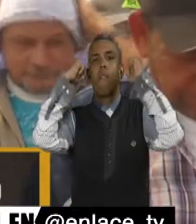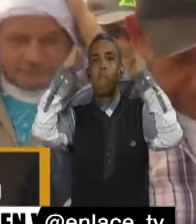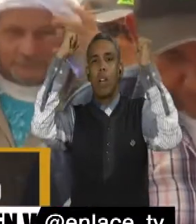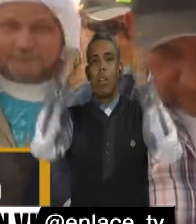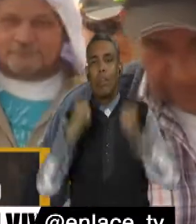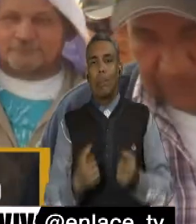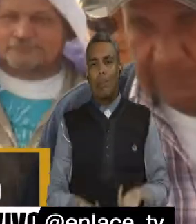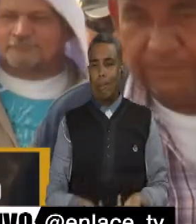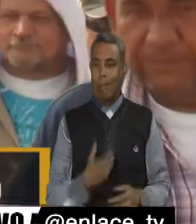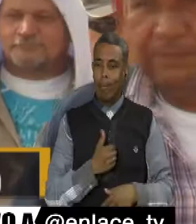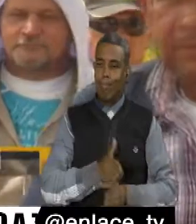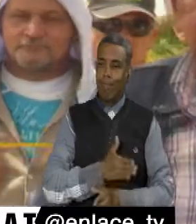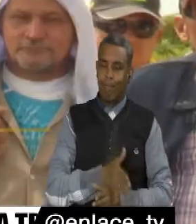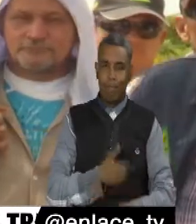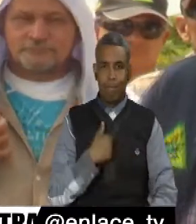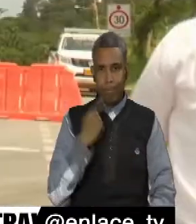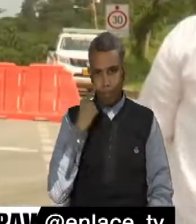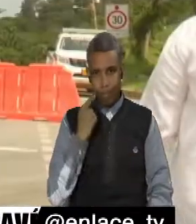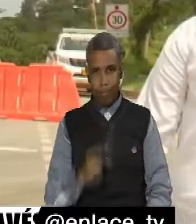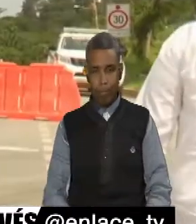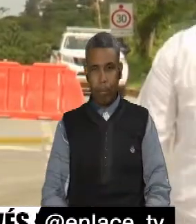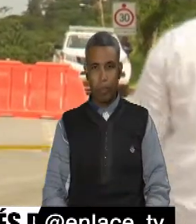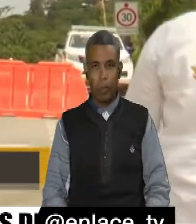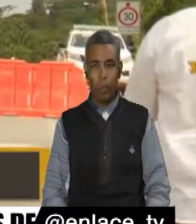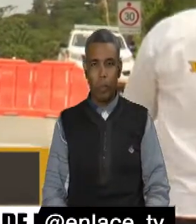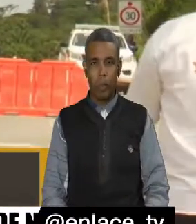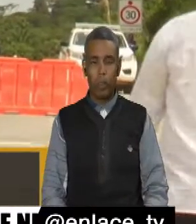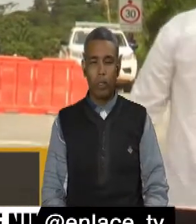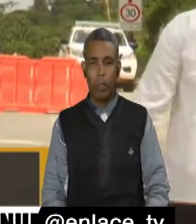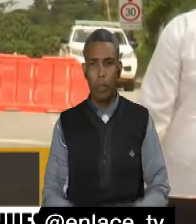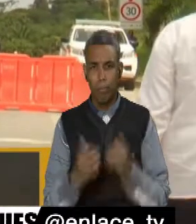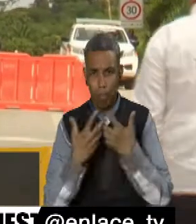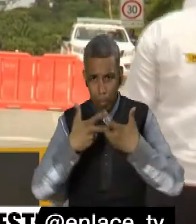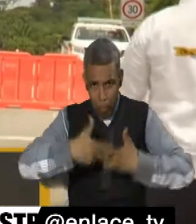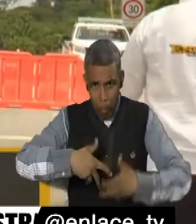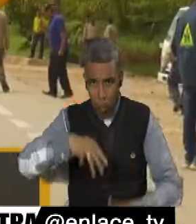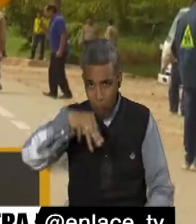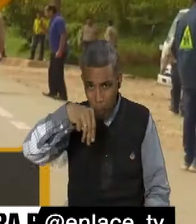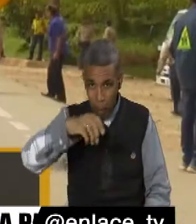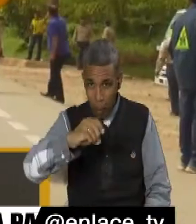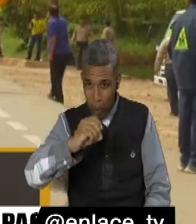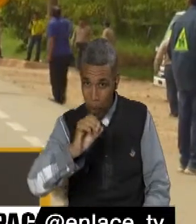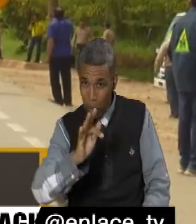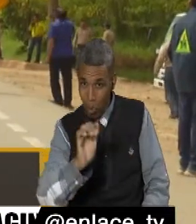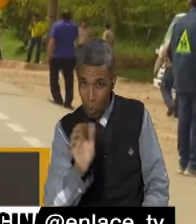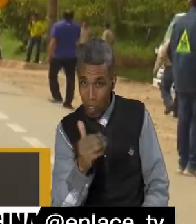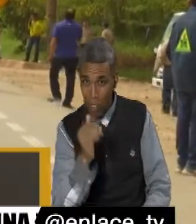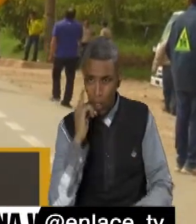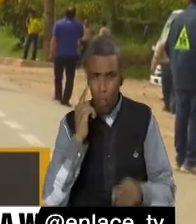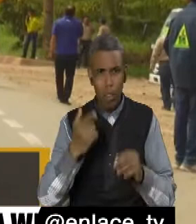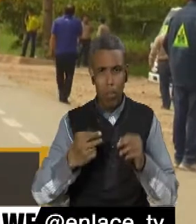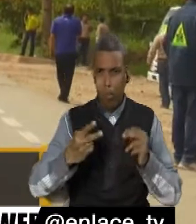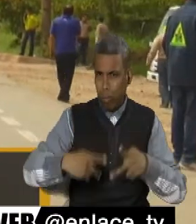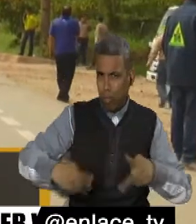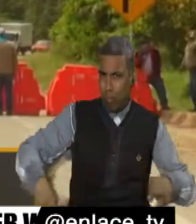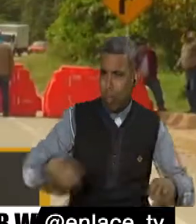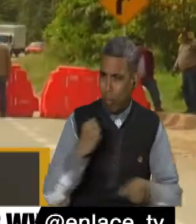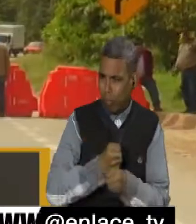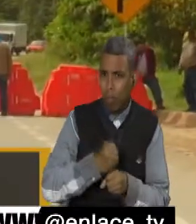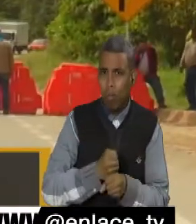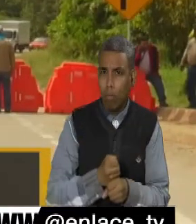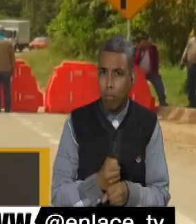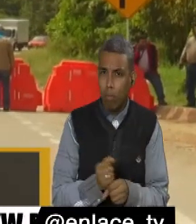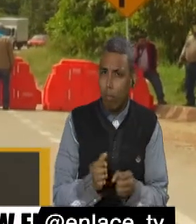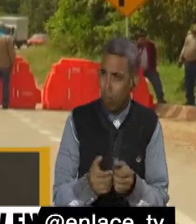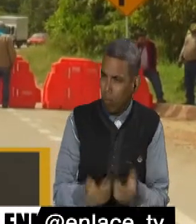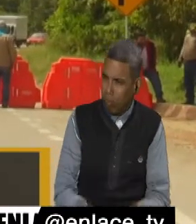raíz de lo dicho por el director jurídico de la firma portuguesa Mota Engil, de inmediato han reaccionado los trabajadores afiliados a